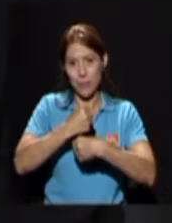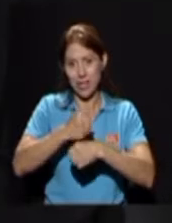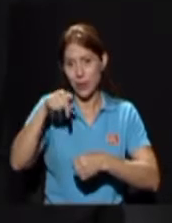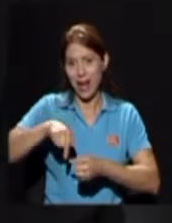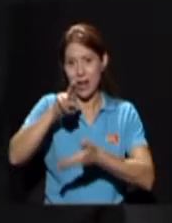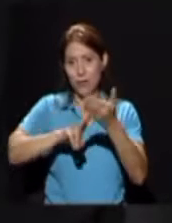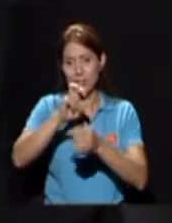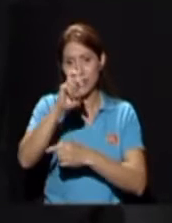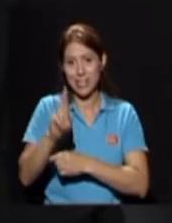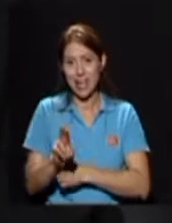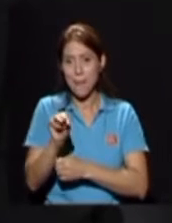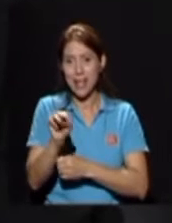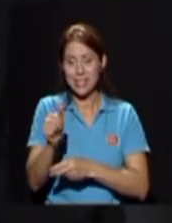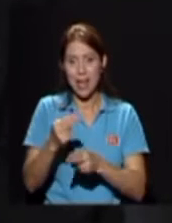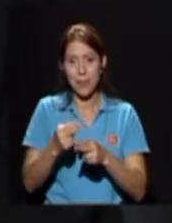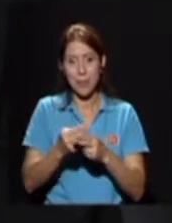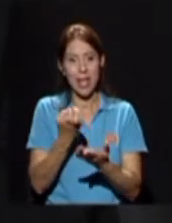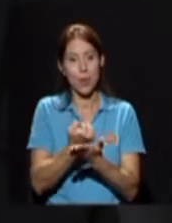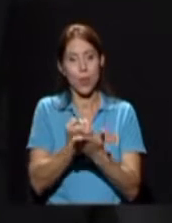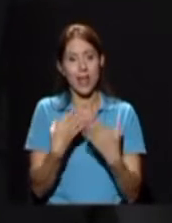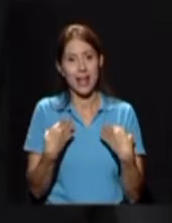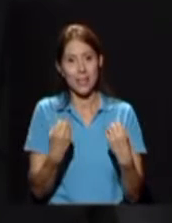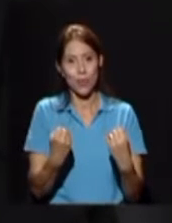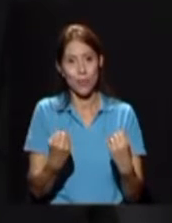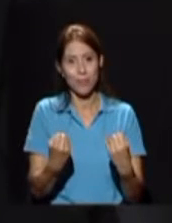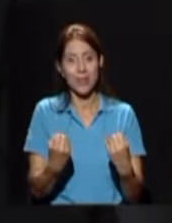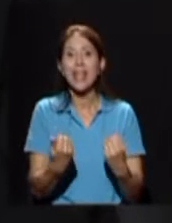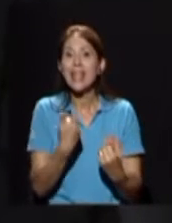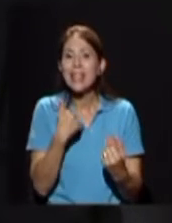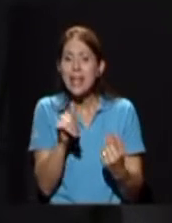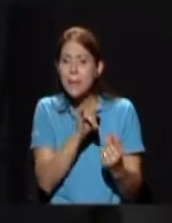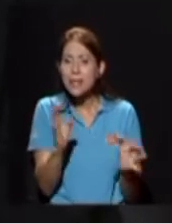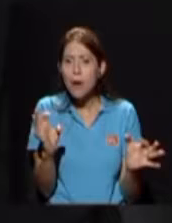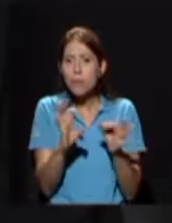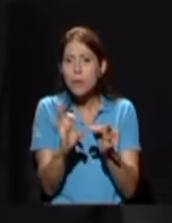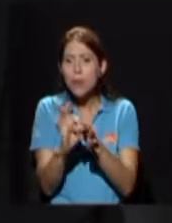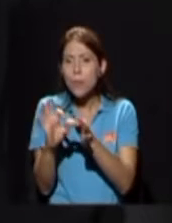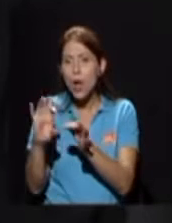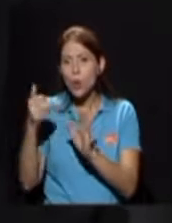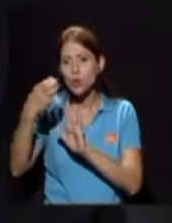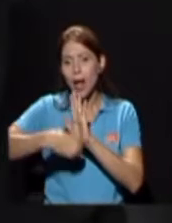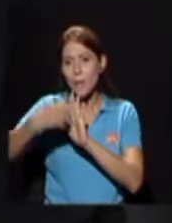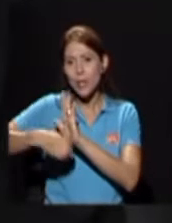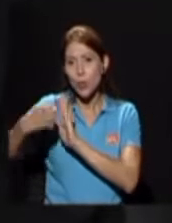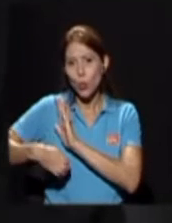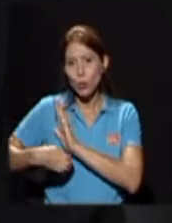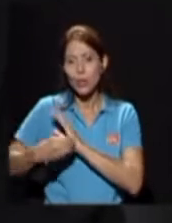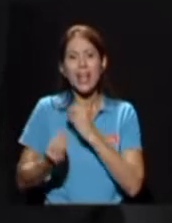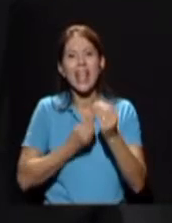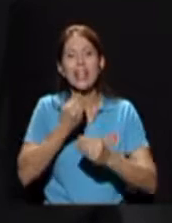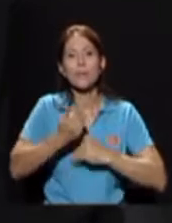maestría de Economía de la Salud. Y tiene la misma lógica que los otros capítulos, ¿no? Del proceso de ir a buscar